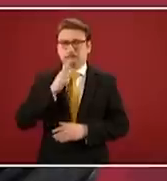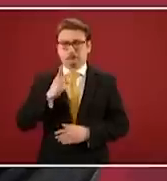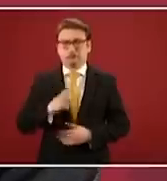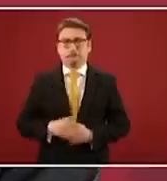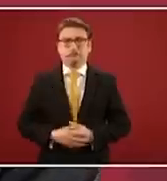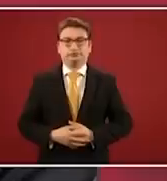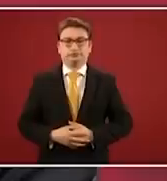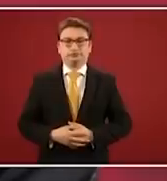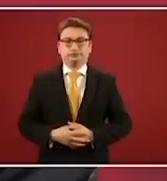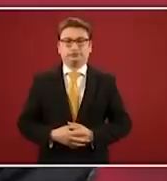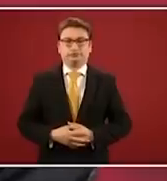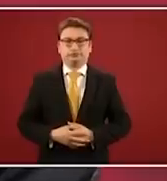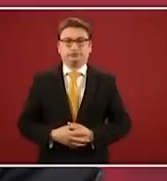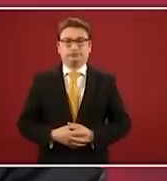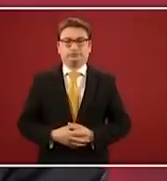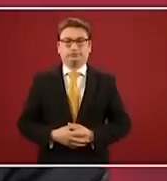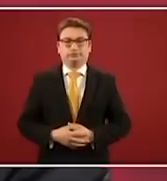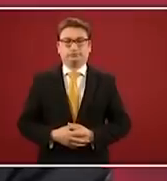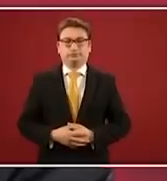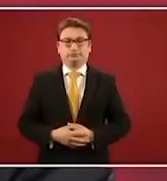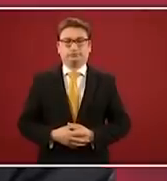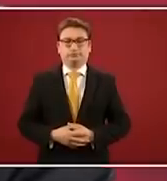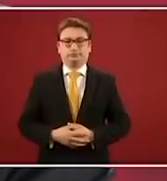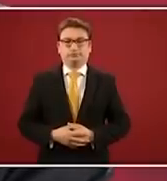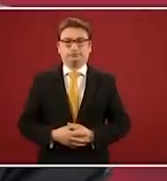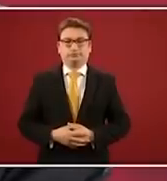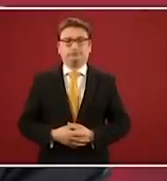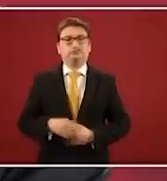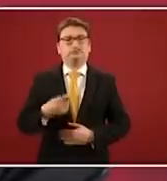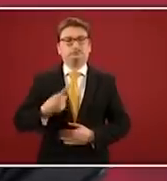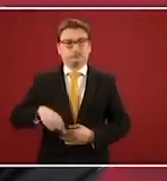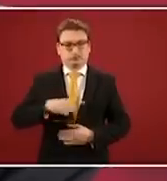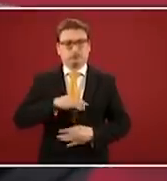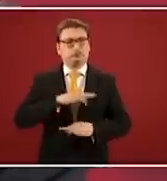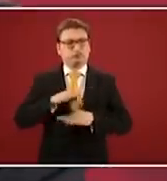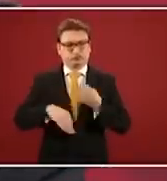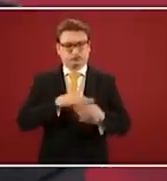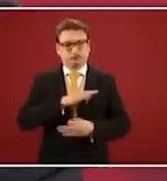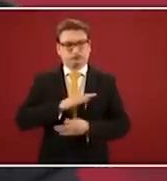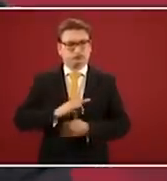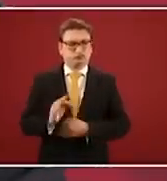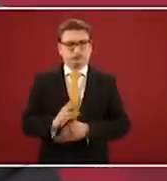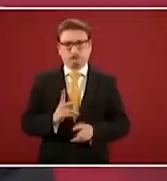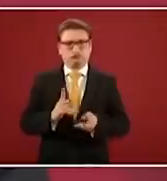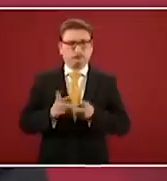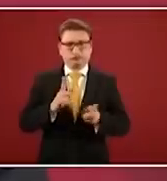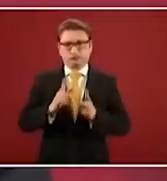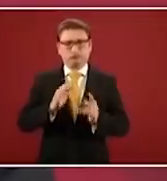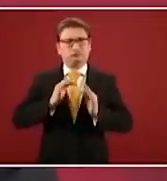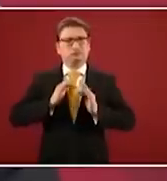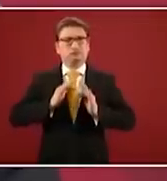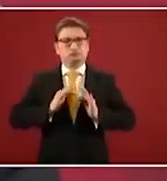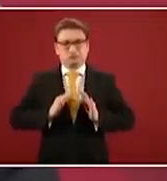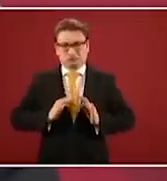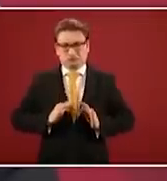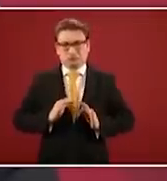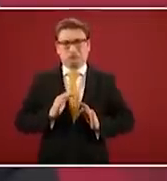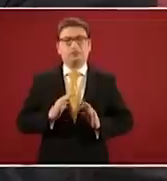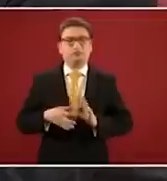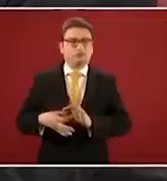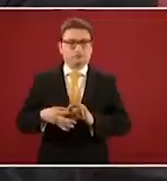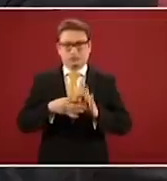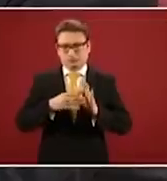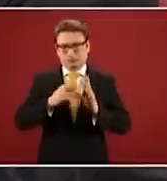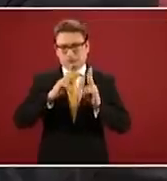que podamos hablar de una tregua,